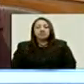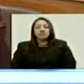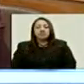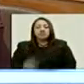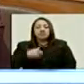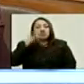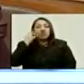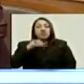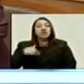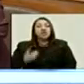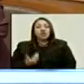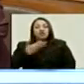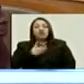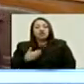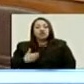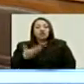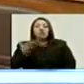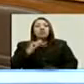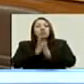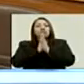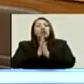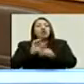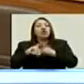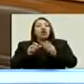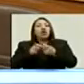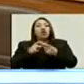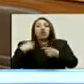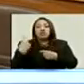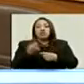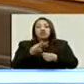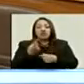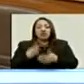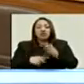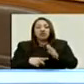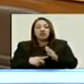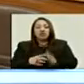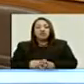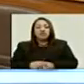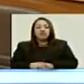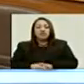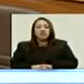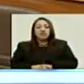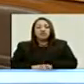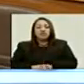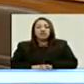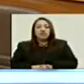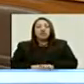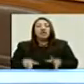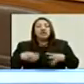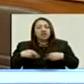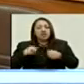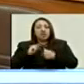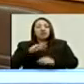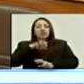Yo por ello, señora presidenta, pido a la representación nacional que acojan este proyecto de